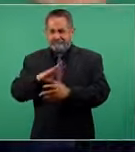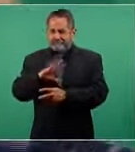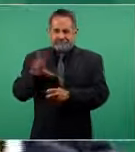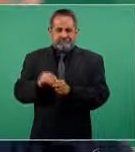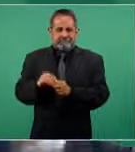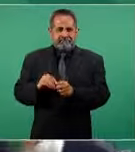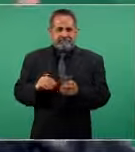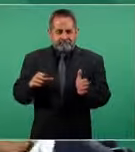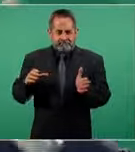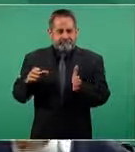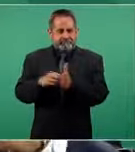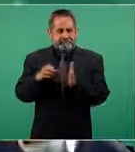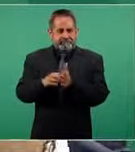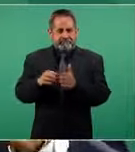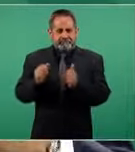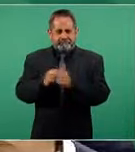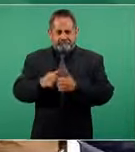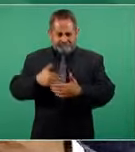con unos ficheros.